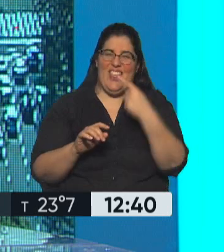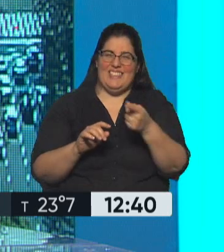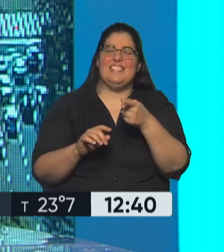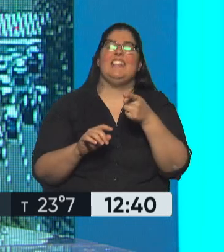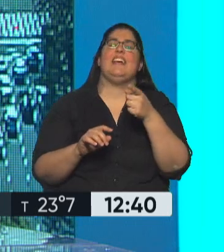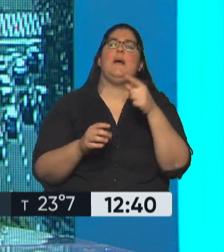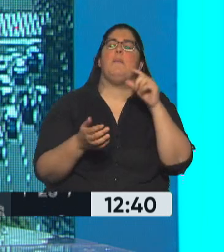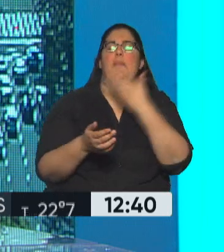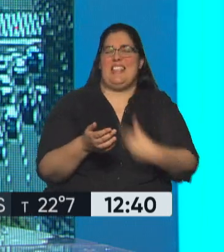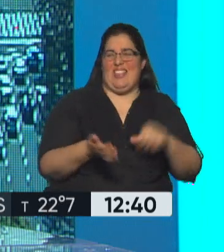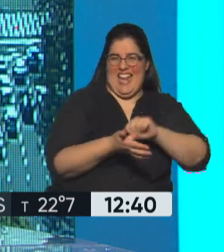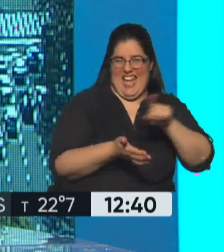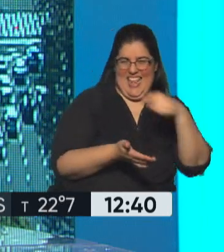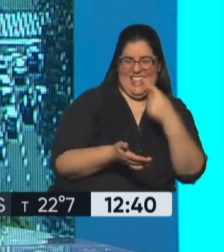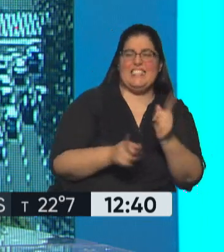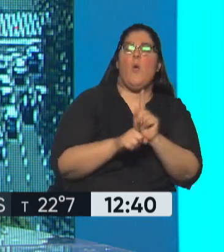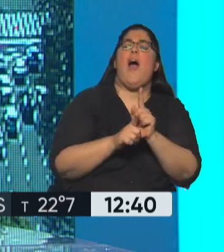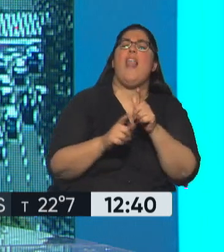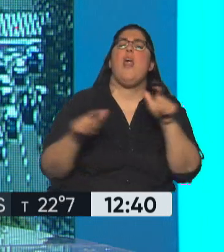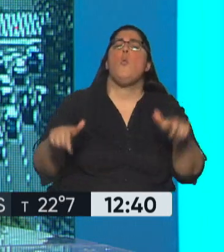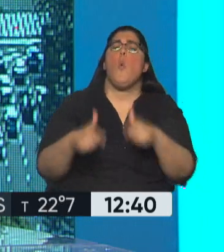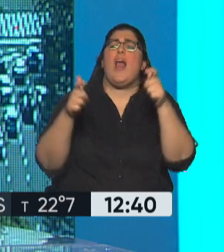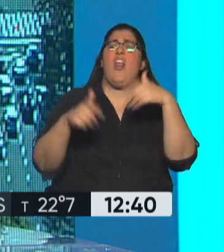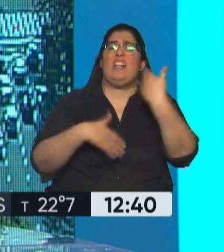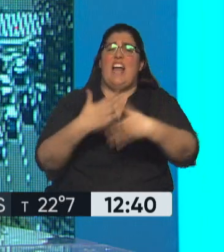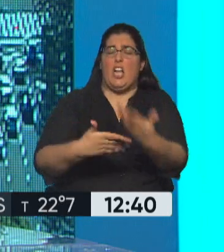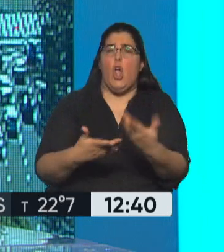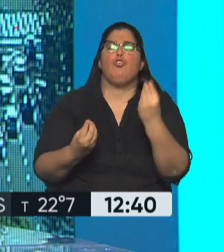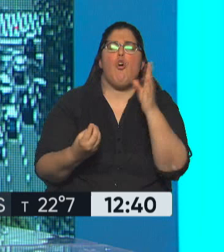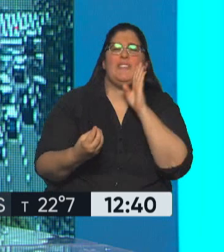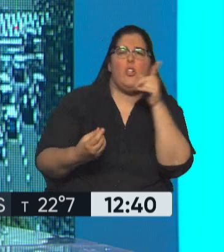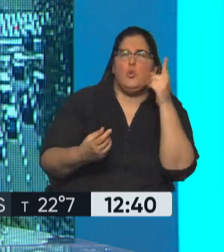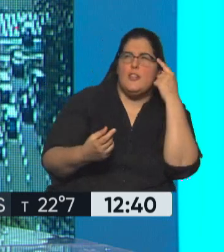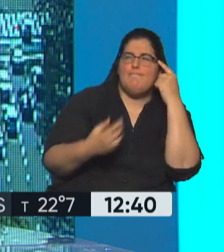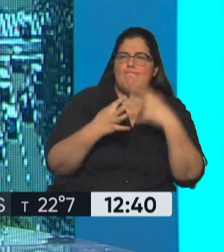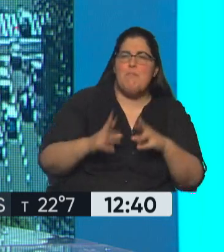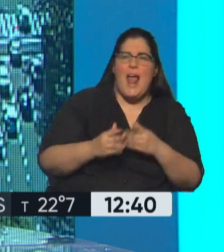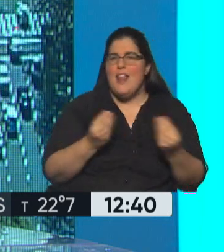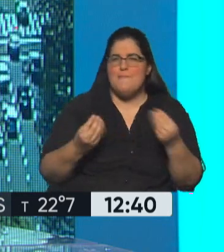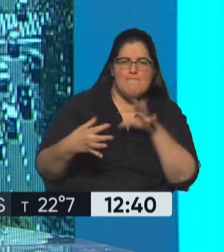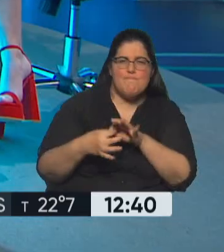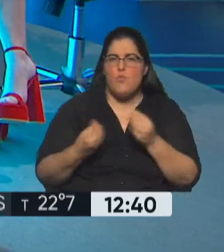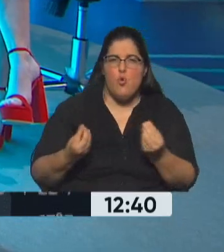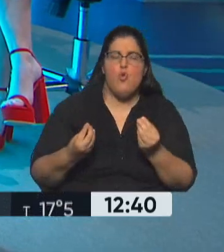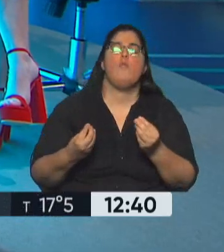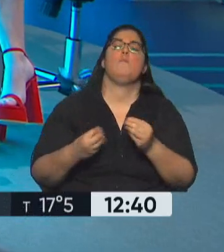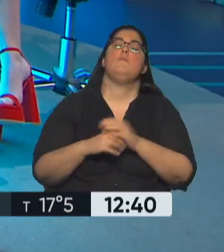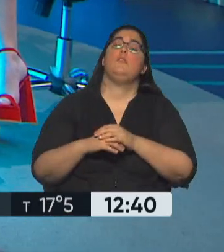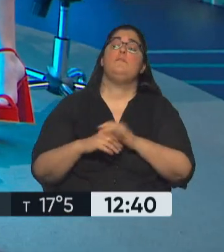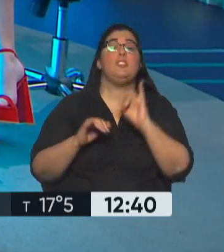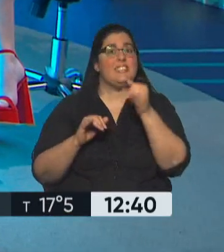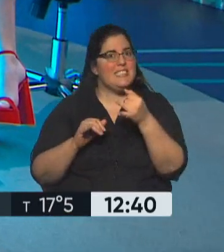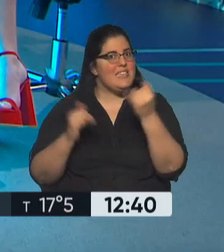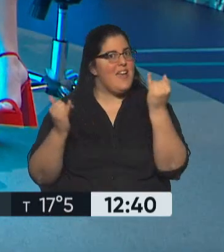con el tema del desarrollo nuclear y qué posición está adoptando Estados Unidos con todo esto. Pero al menos sí